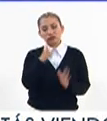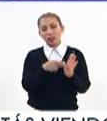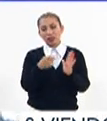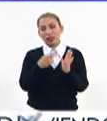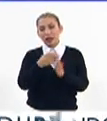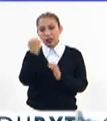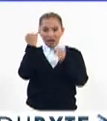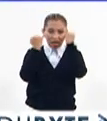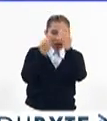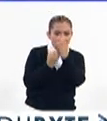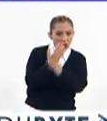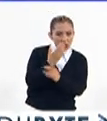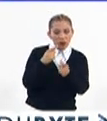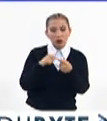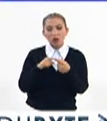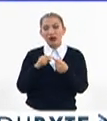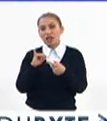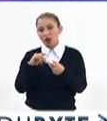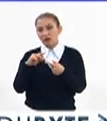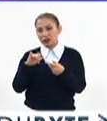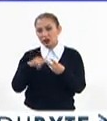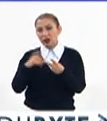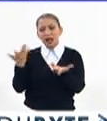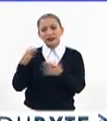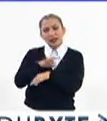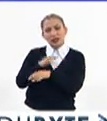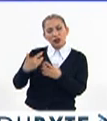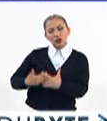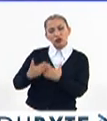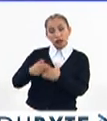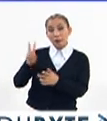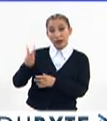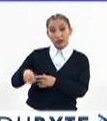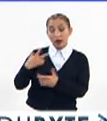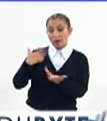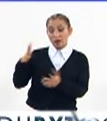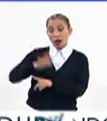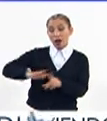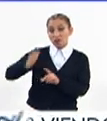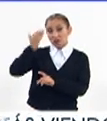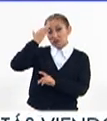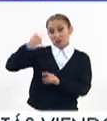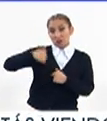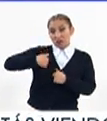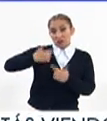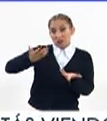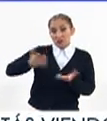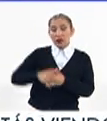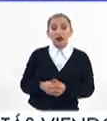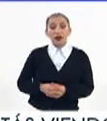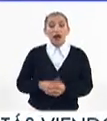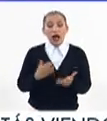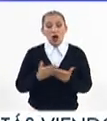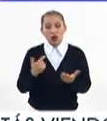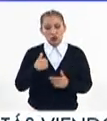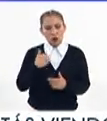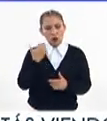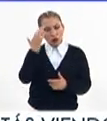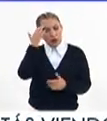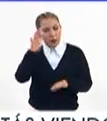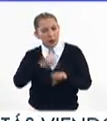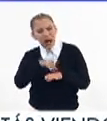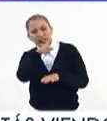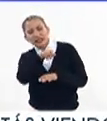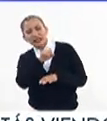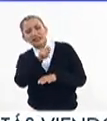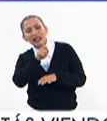sobre innovación, sobre qué hacer del diseño industrial, que realmente era un campo desconocido para mí. Ahora yo quiero conocer